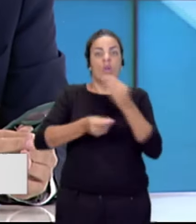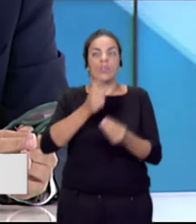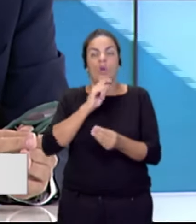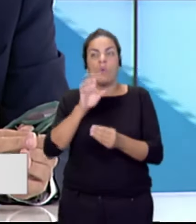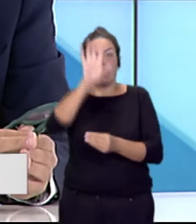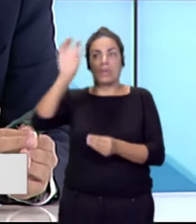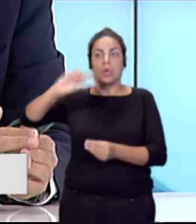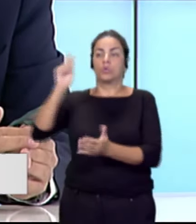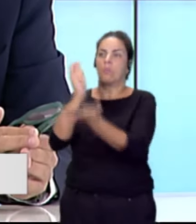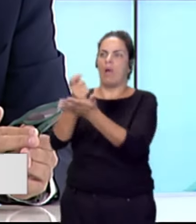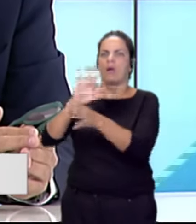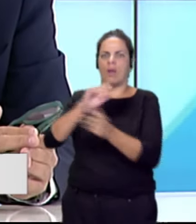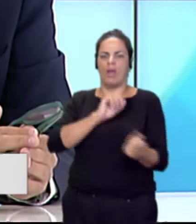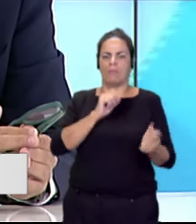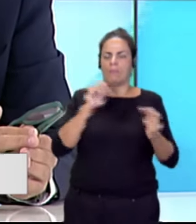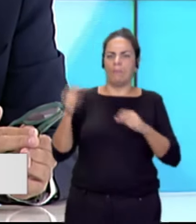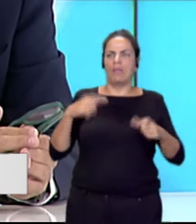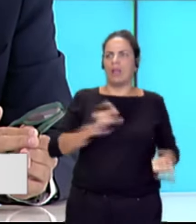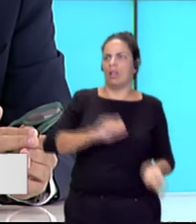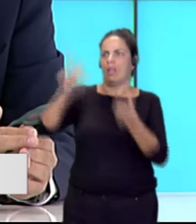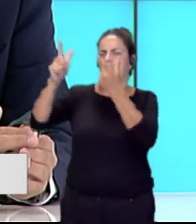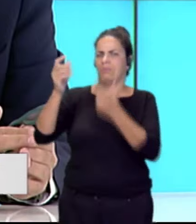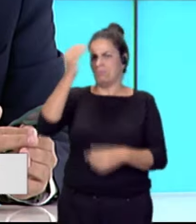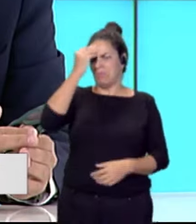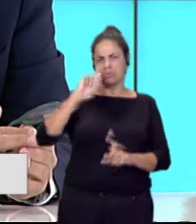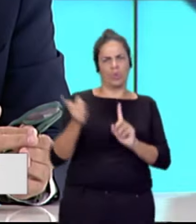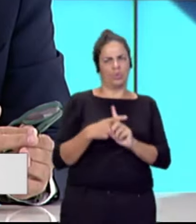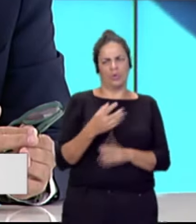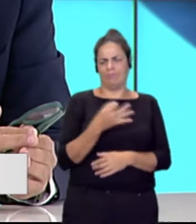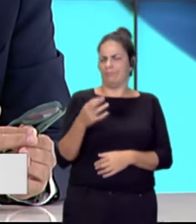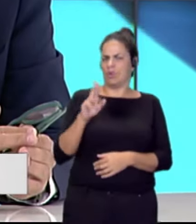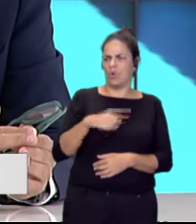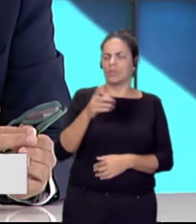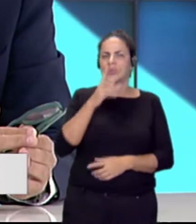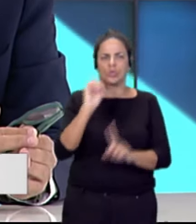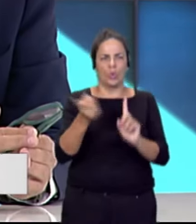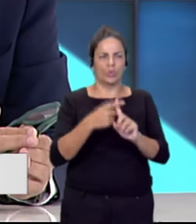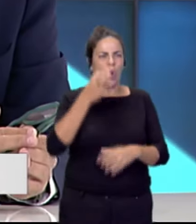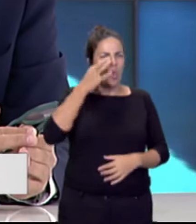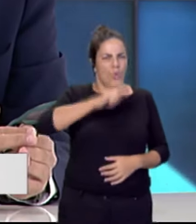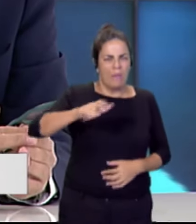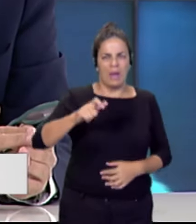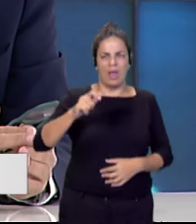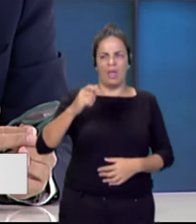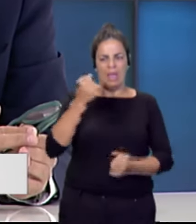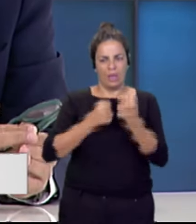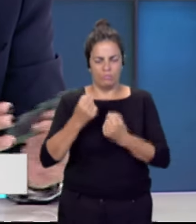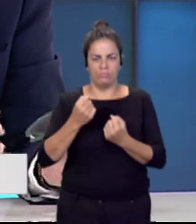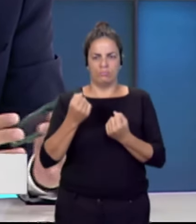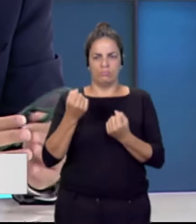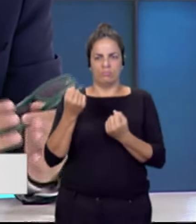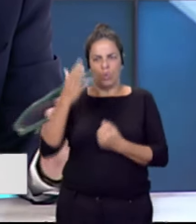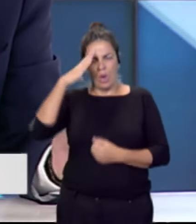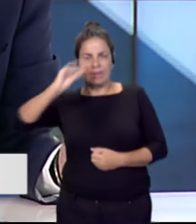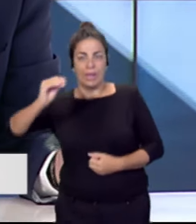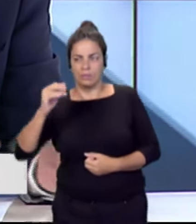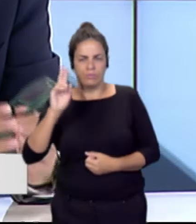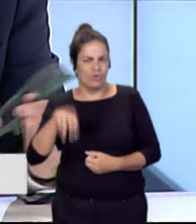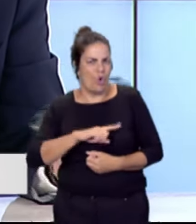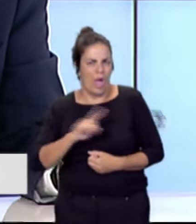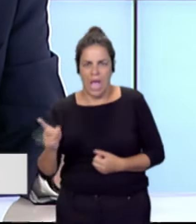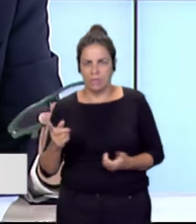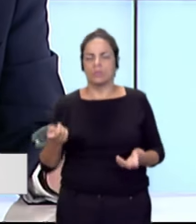es ni la solución humana, ni la solución económica, ni la solución inteligente que nosotros necesitamos. Necesitamos